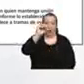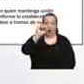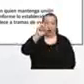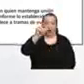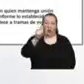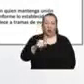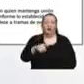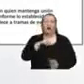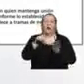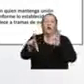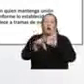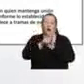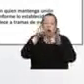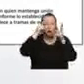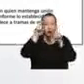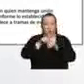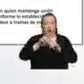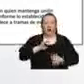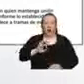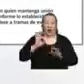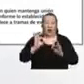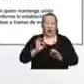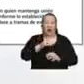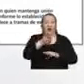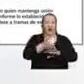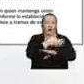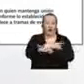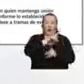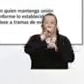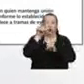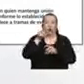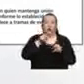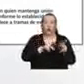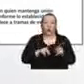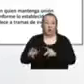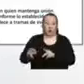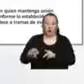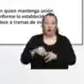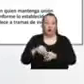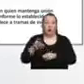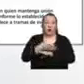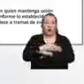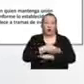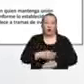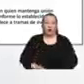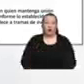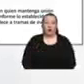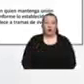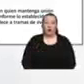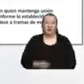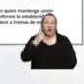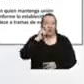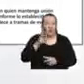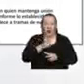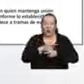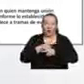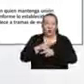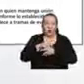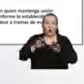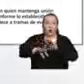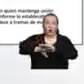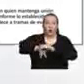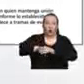ético esto fue aprobado en consulta popular recuerde ecuador a la vanguardia de la lucha contra la corrupción sin hipocresía realmente